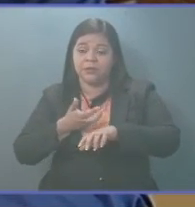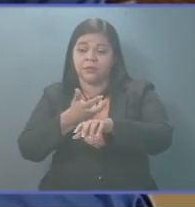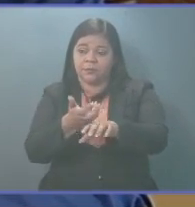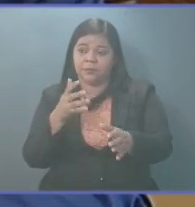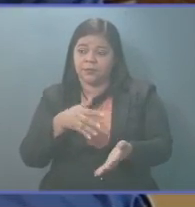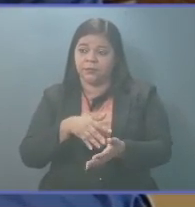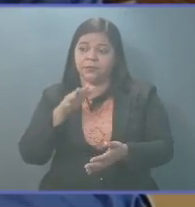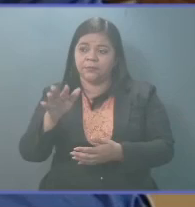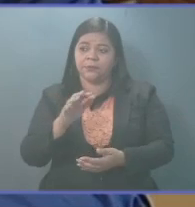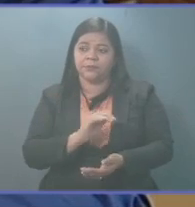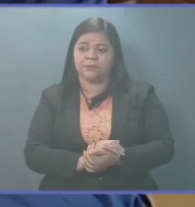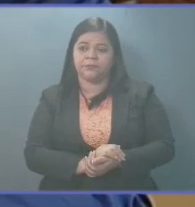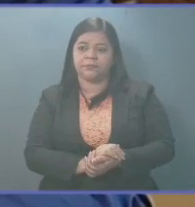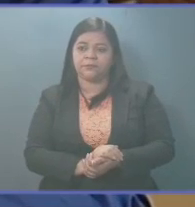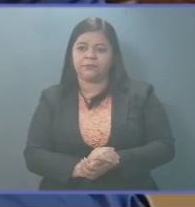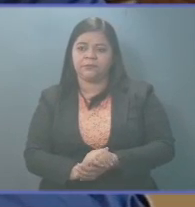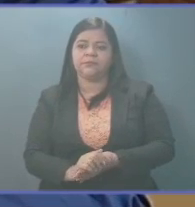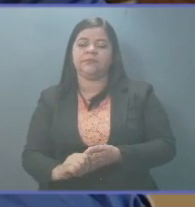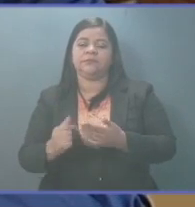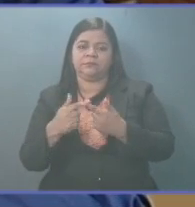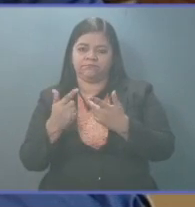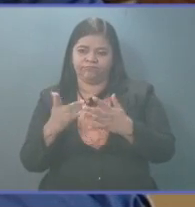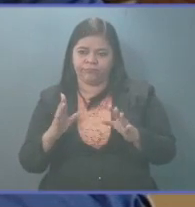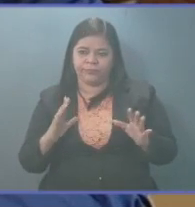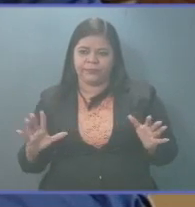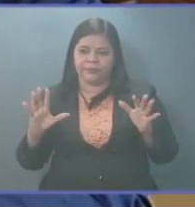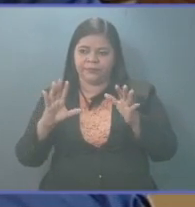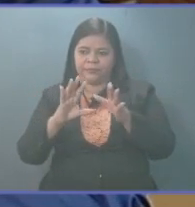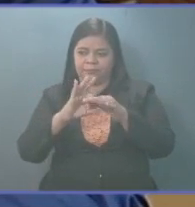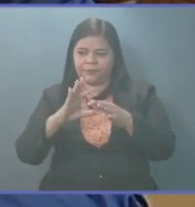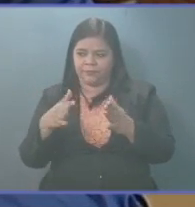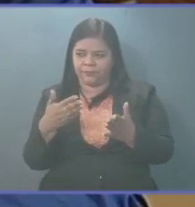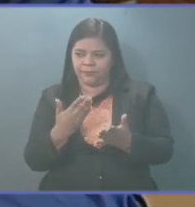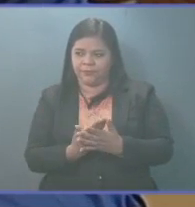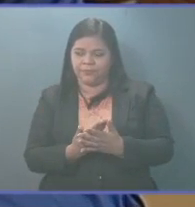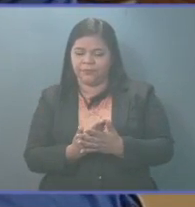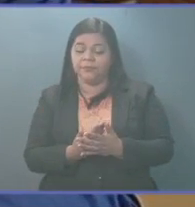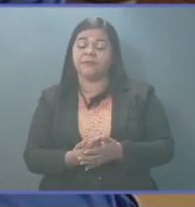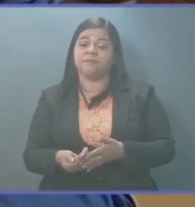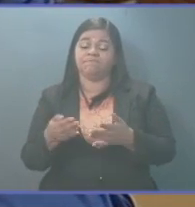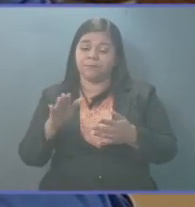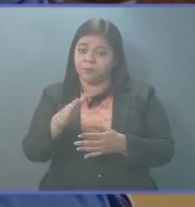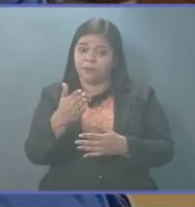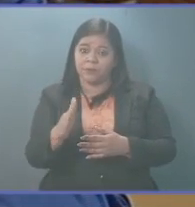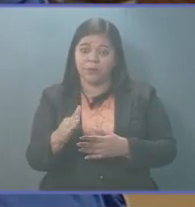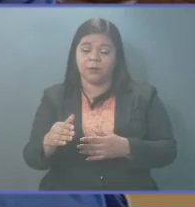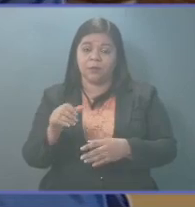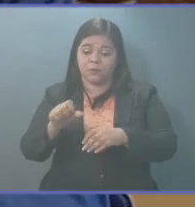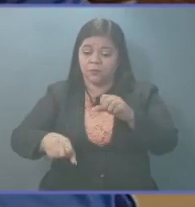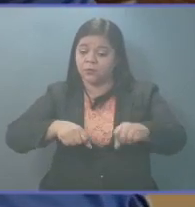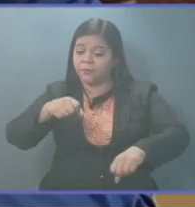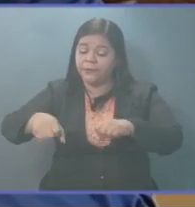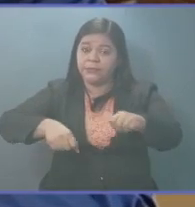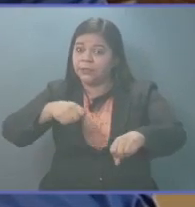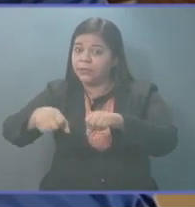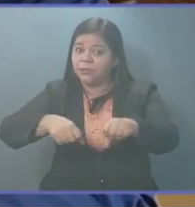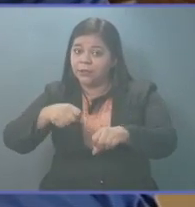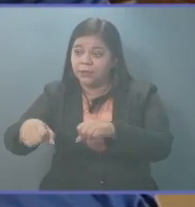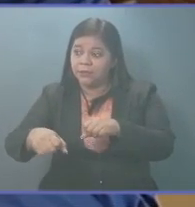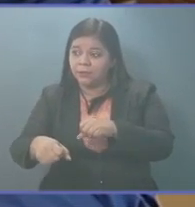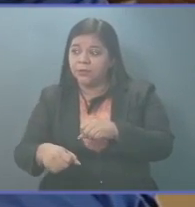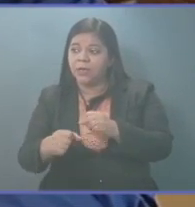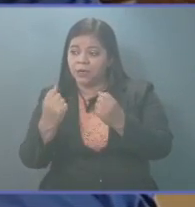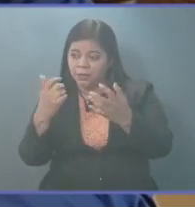no buscamos otras alternativas. Y el fomento de la bicicleta como un medio de transporte puede venir a